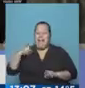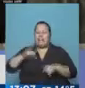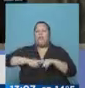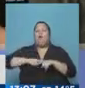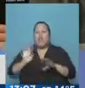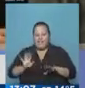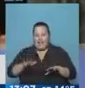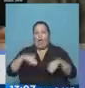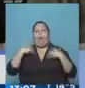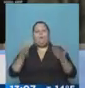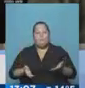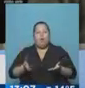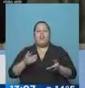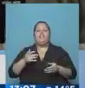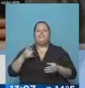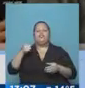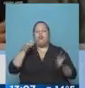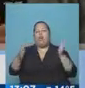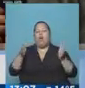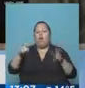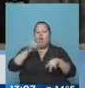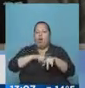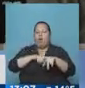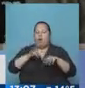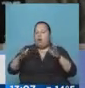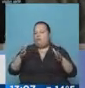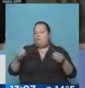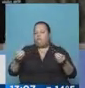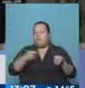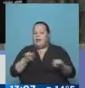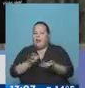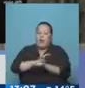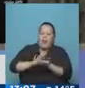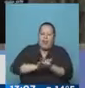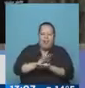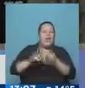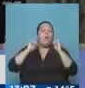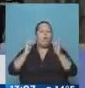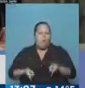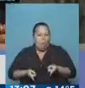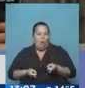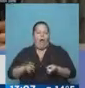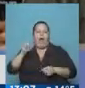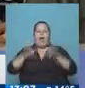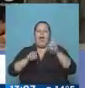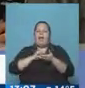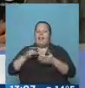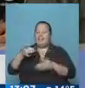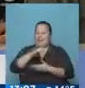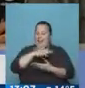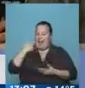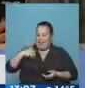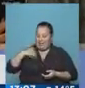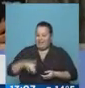políticas y por eso es que habían entrado en un territorio de negociaciones que de todos modos los administradores del nuevo ferrocarril